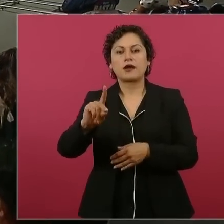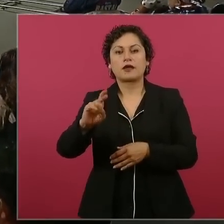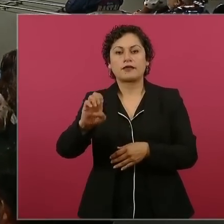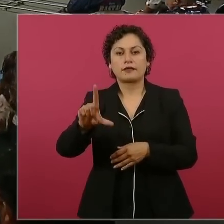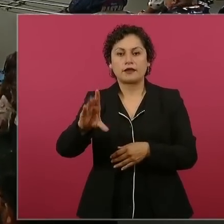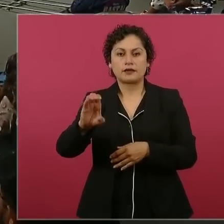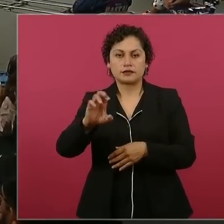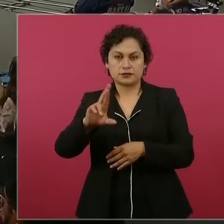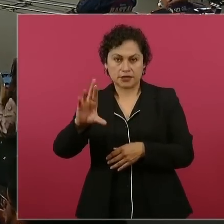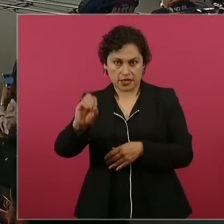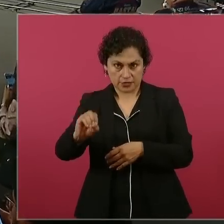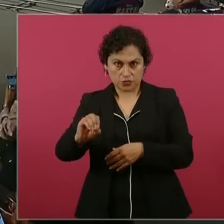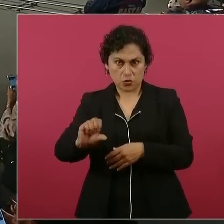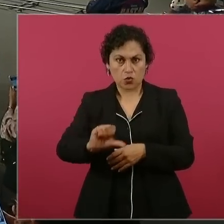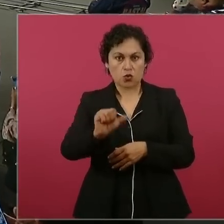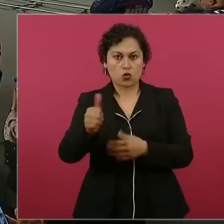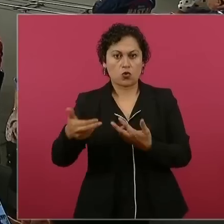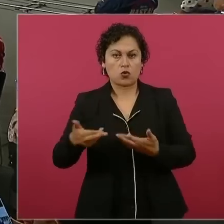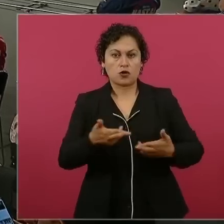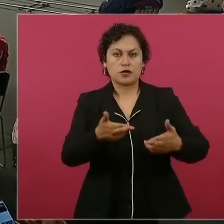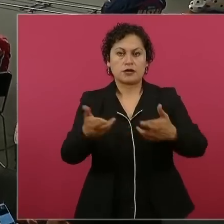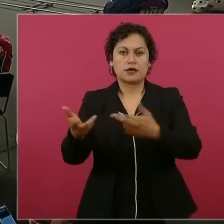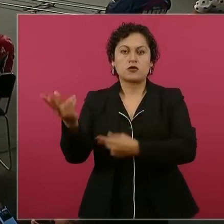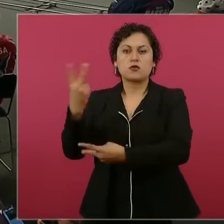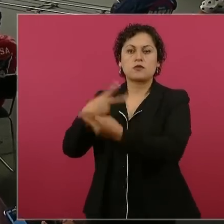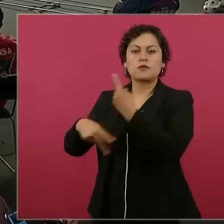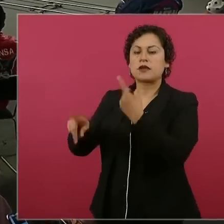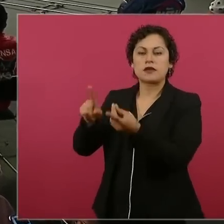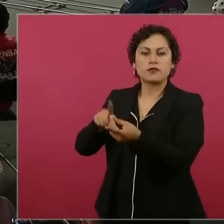Ese río nace en Guatemala